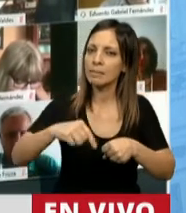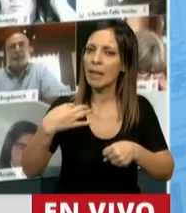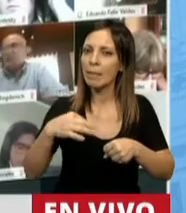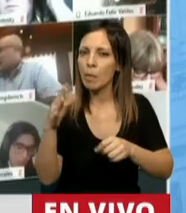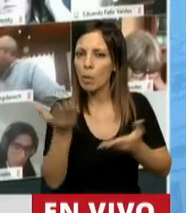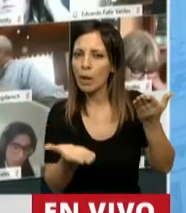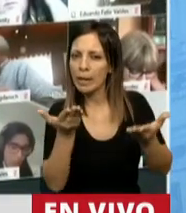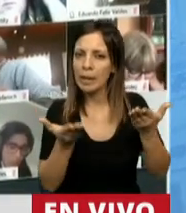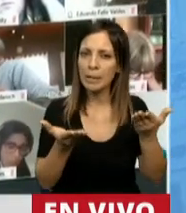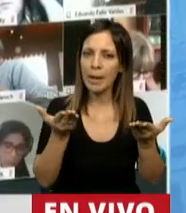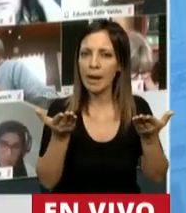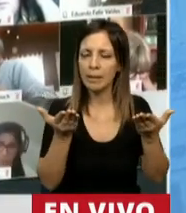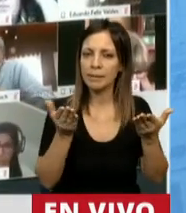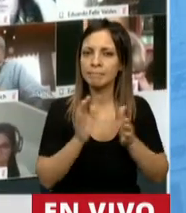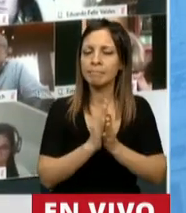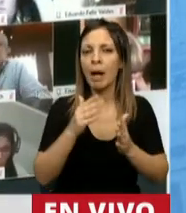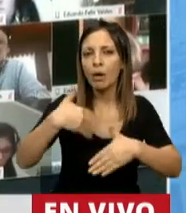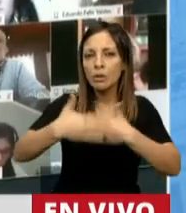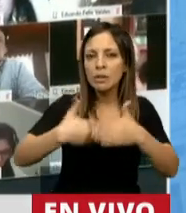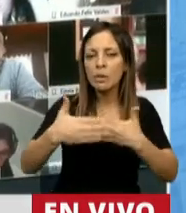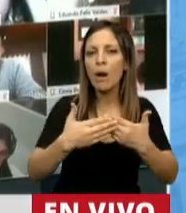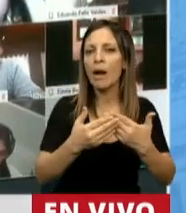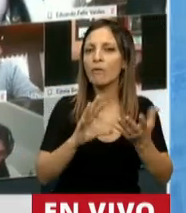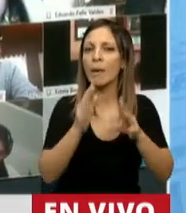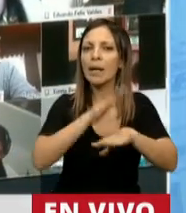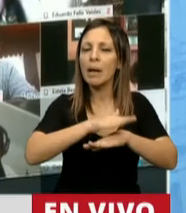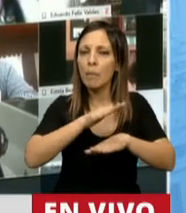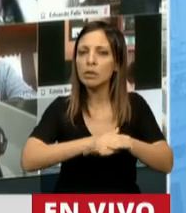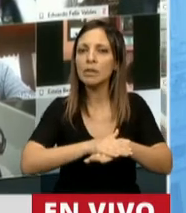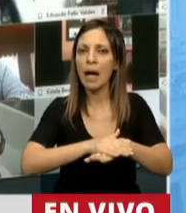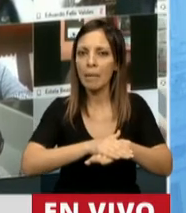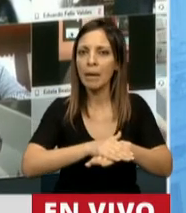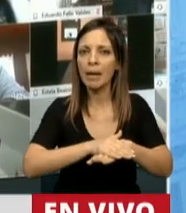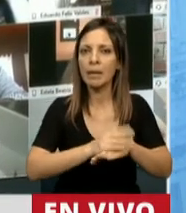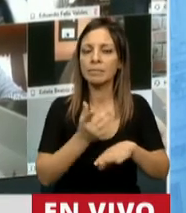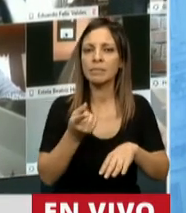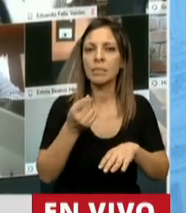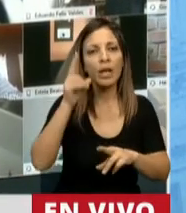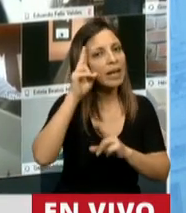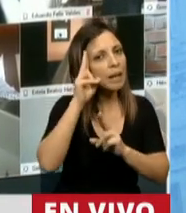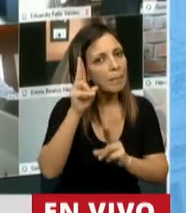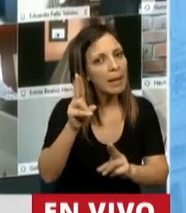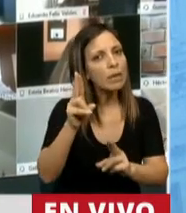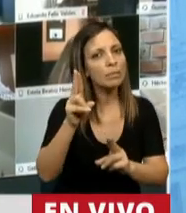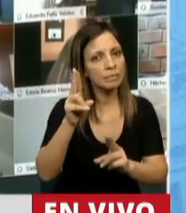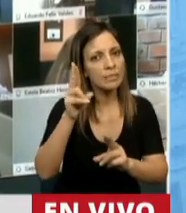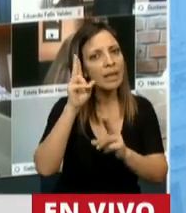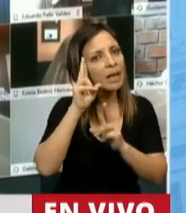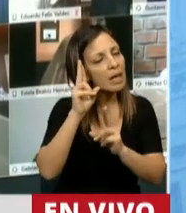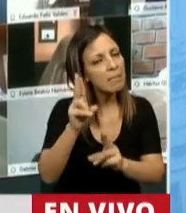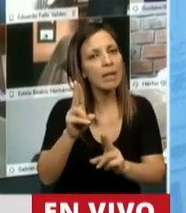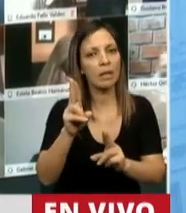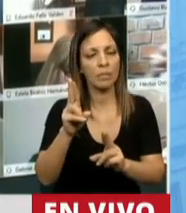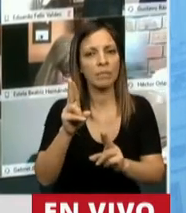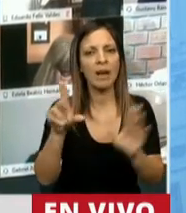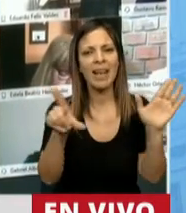armonizar, de poder llevar adelante con responsabilidad y con mucho respeto todas las leyes que